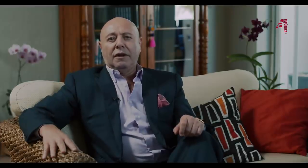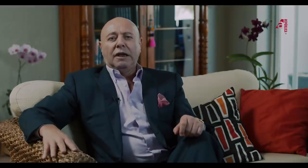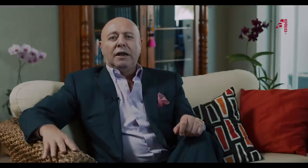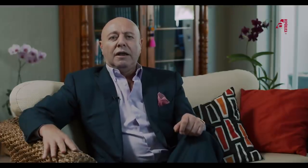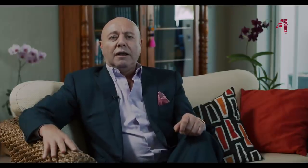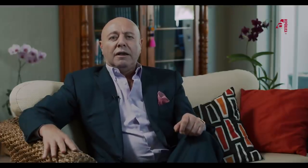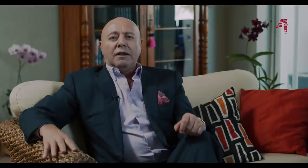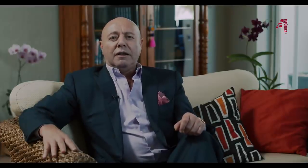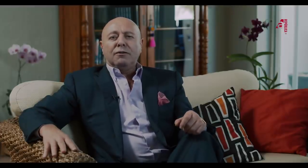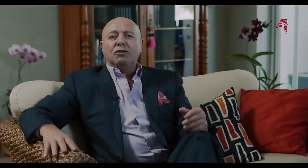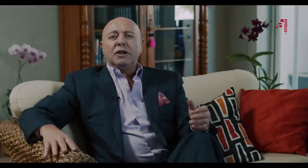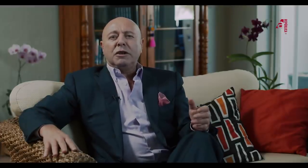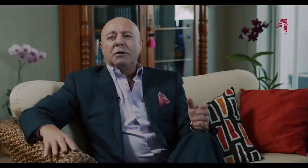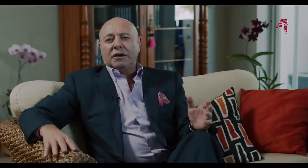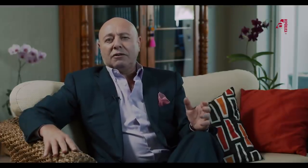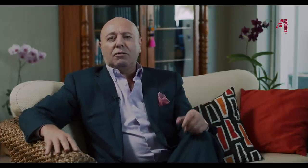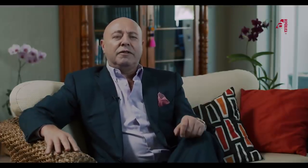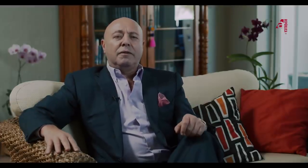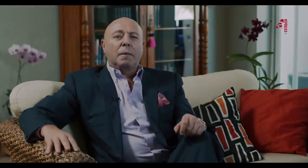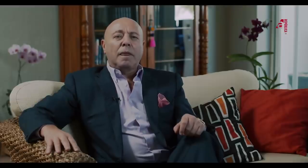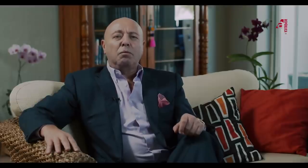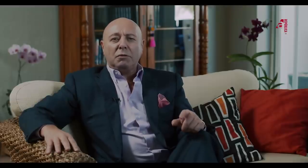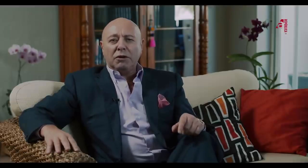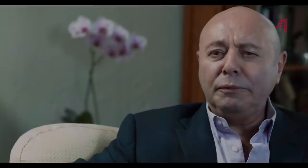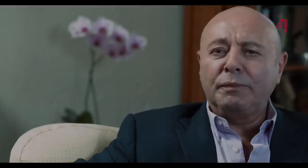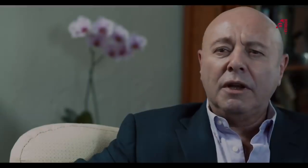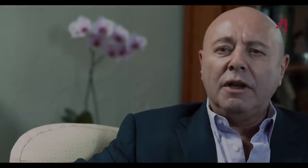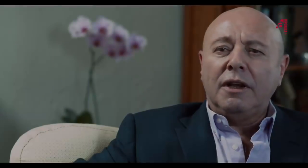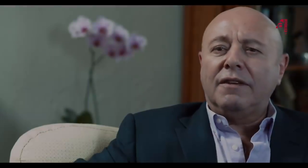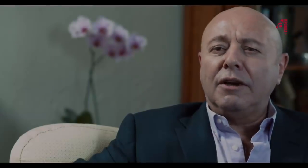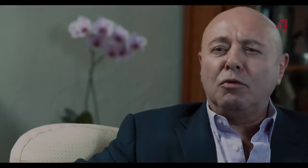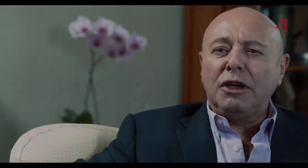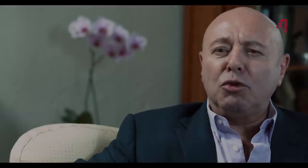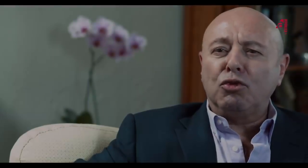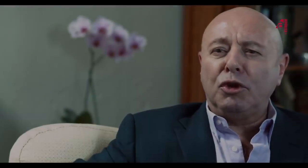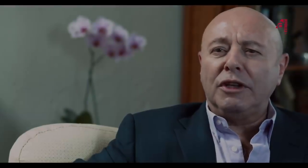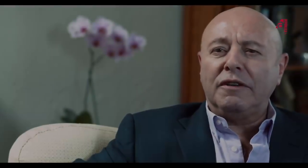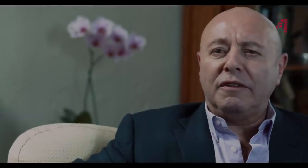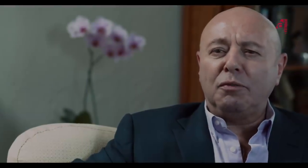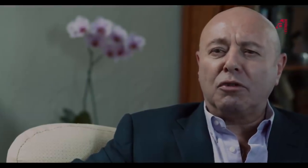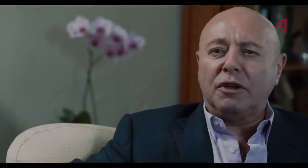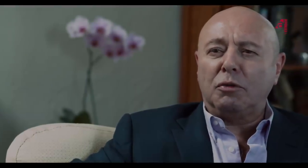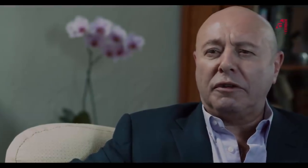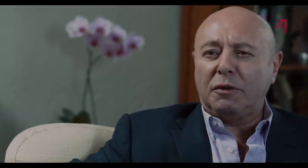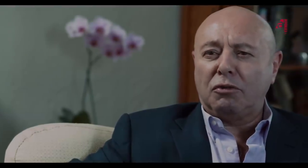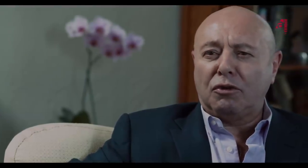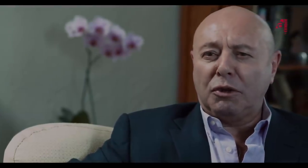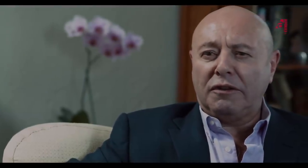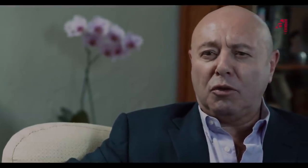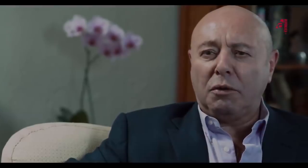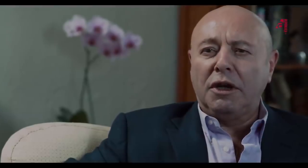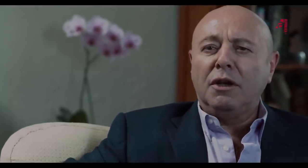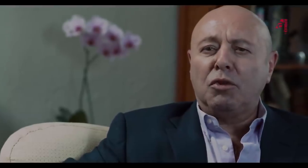canasta. Esto se debe a varias razones. Primero, el salario mínimo subió en 16% a principios